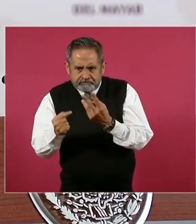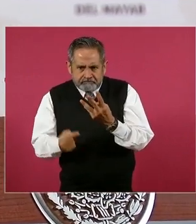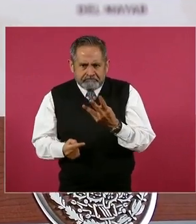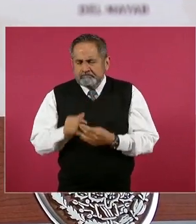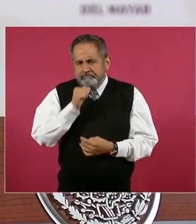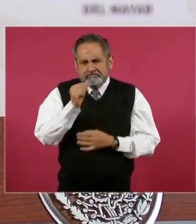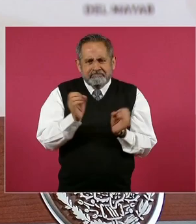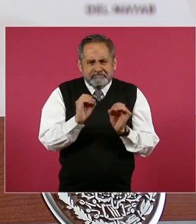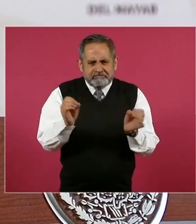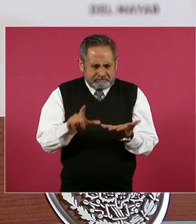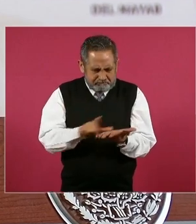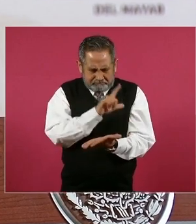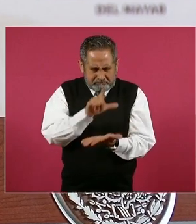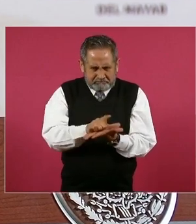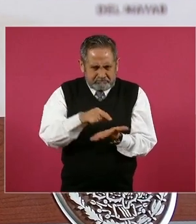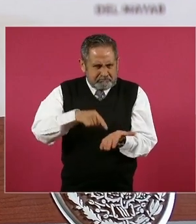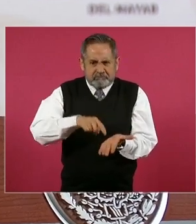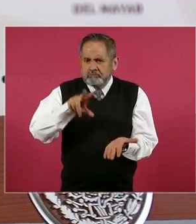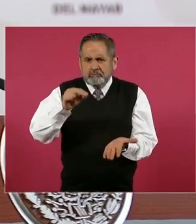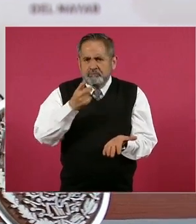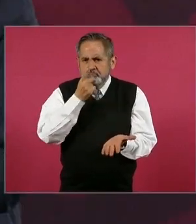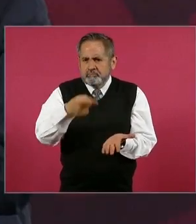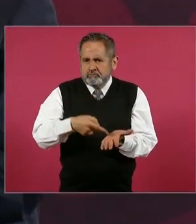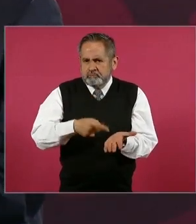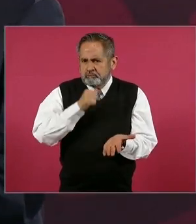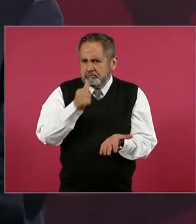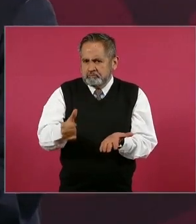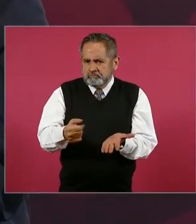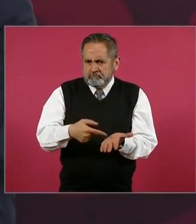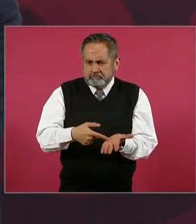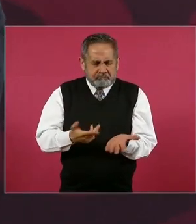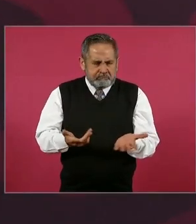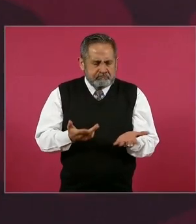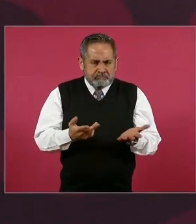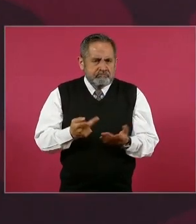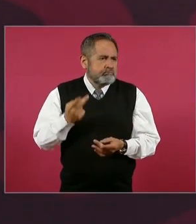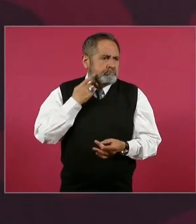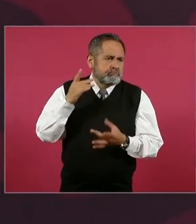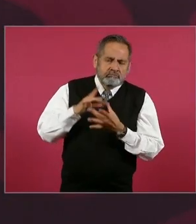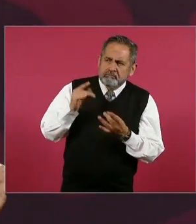fundamento legal no hay fundamento